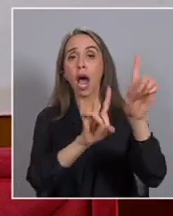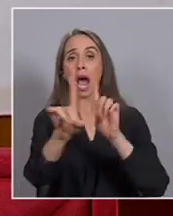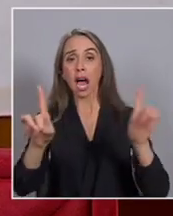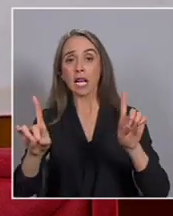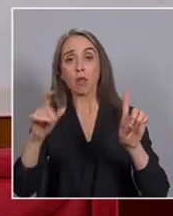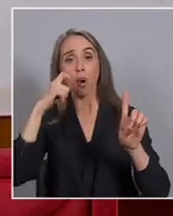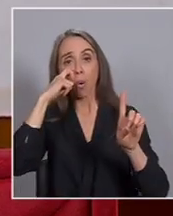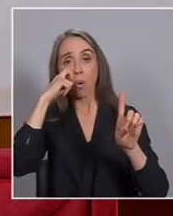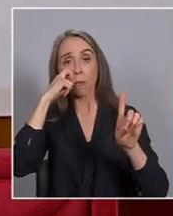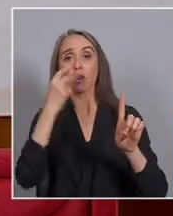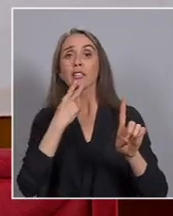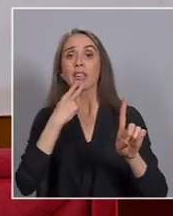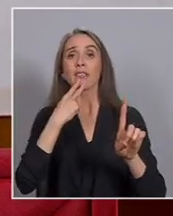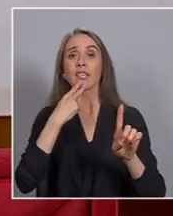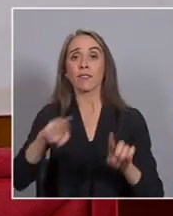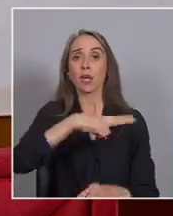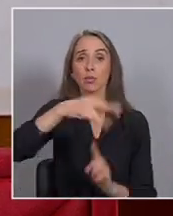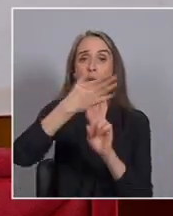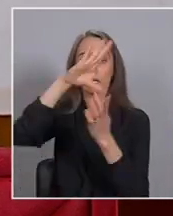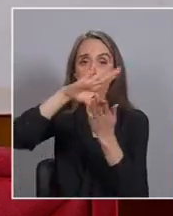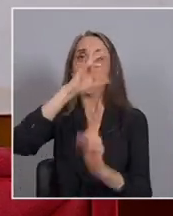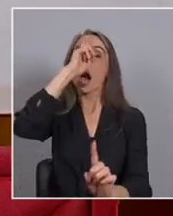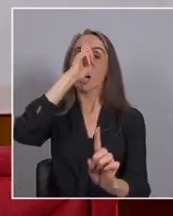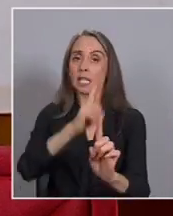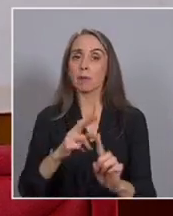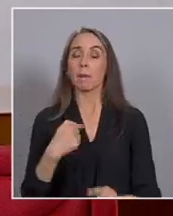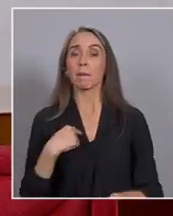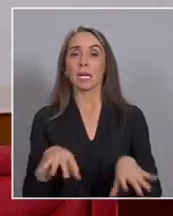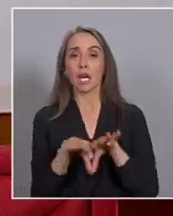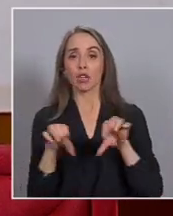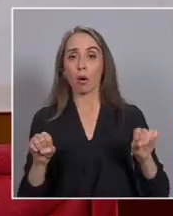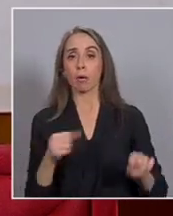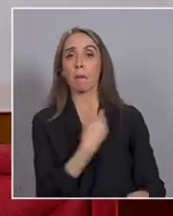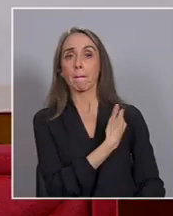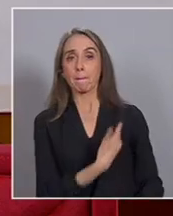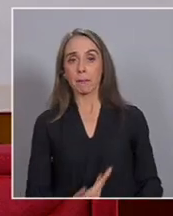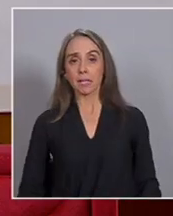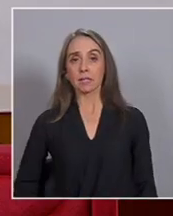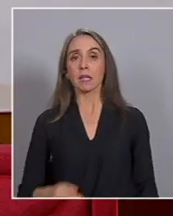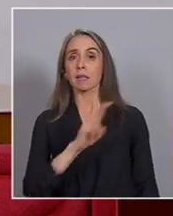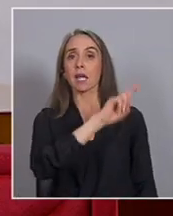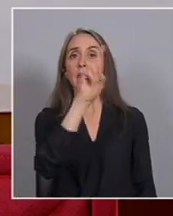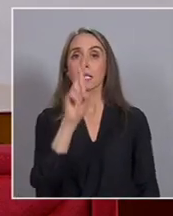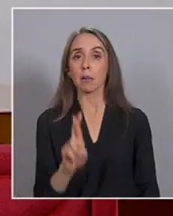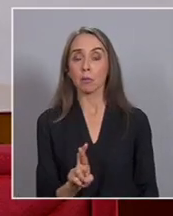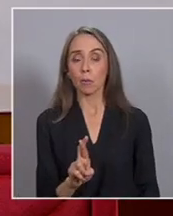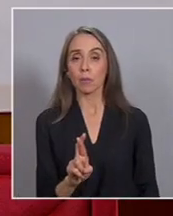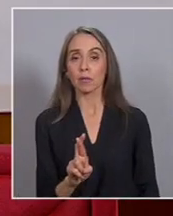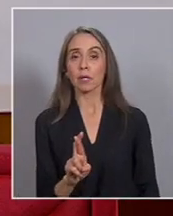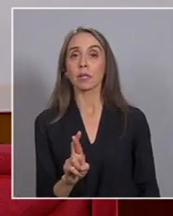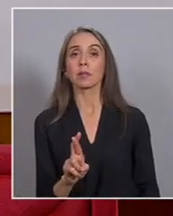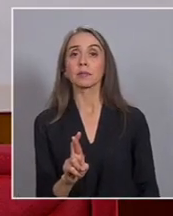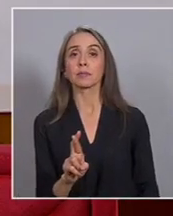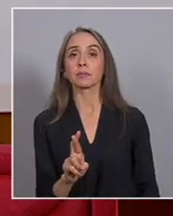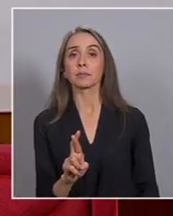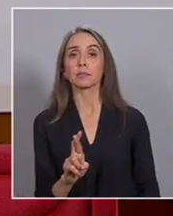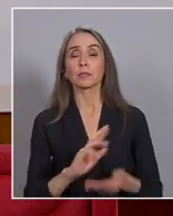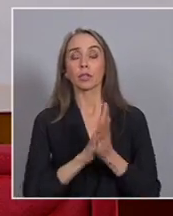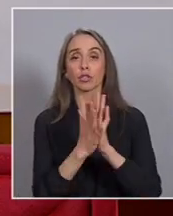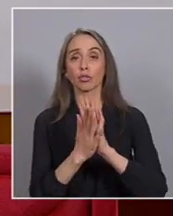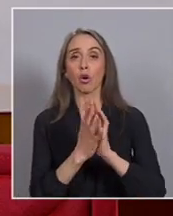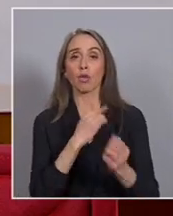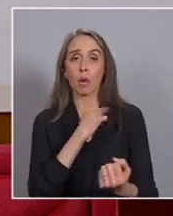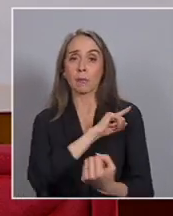de los seres humanos que habitan nuestra patria. Y mi compromiso como presidente de la República es que pondré toda mi